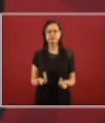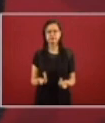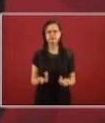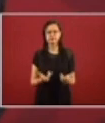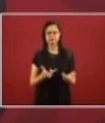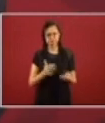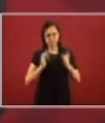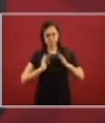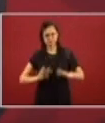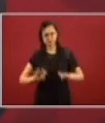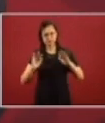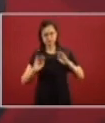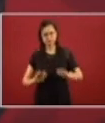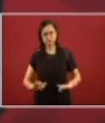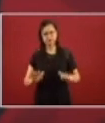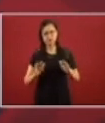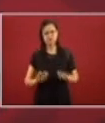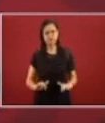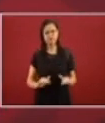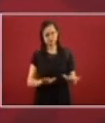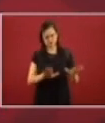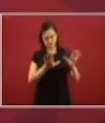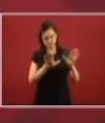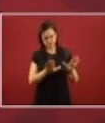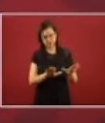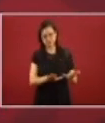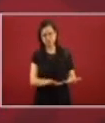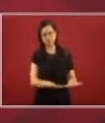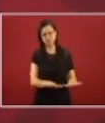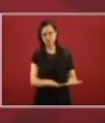le bajen una rayita,